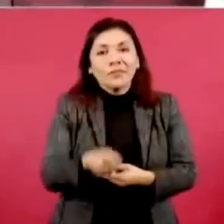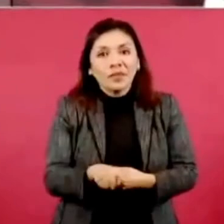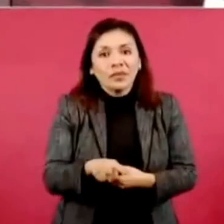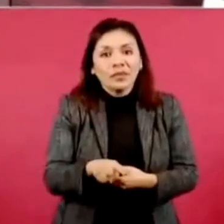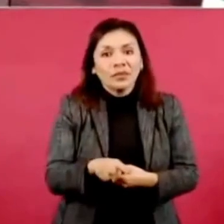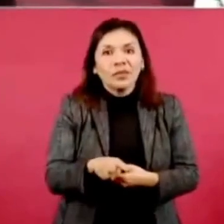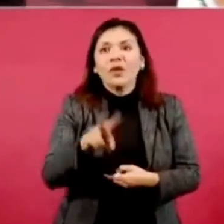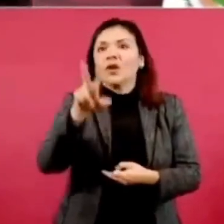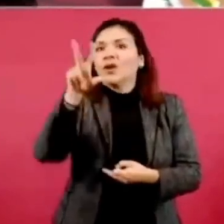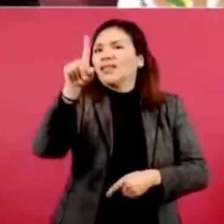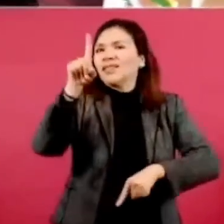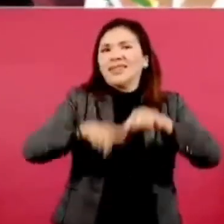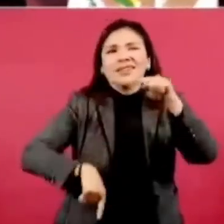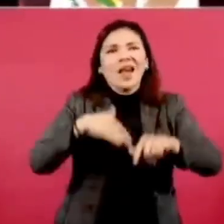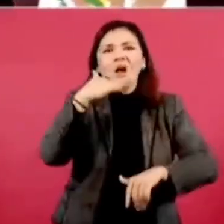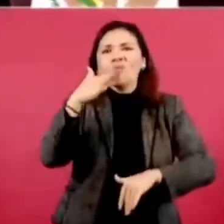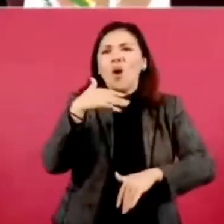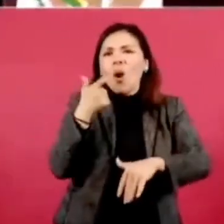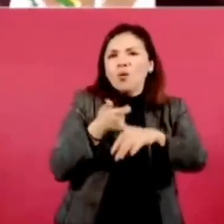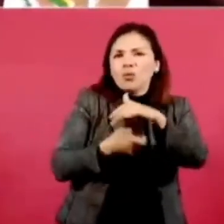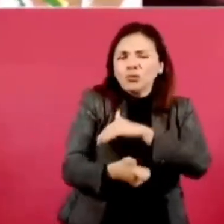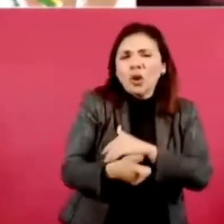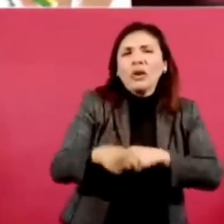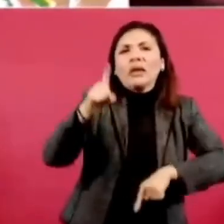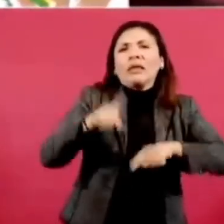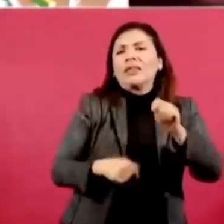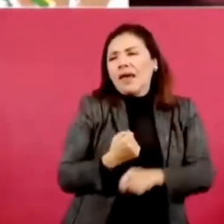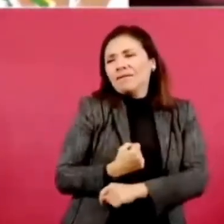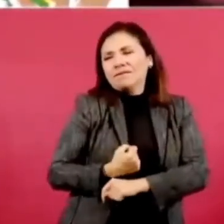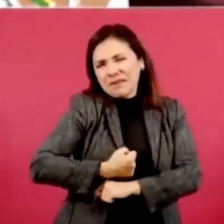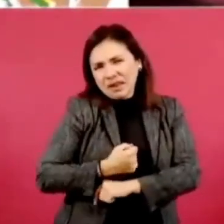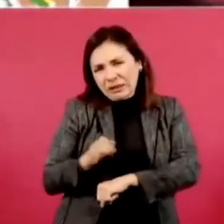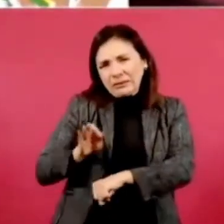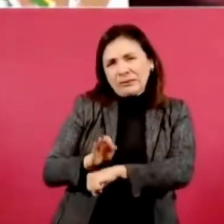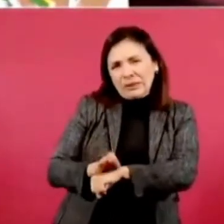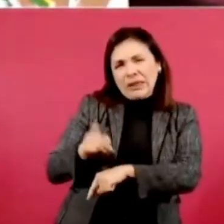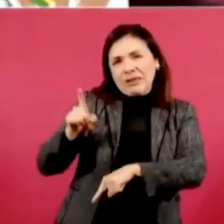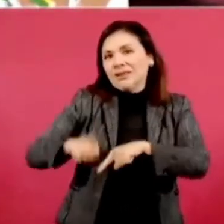sin corrupción, sin influyentismo,